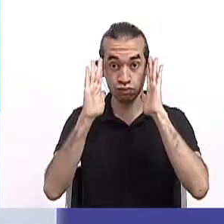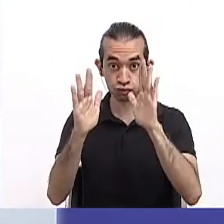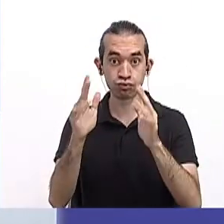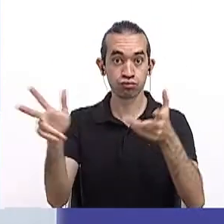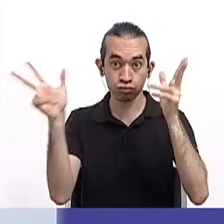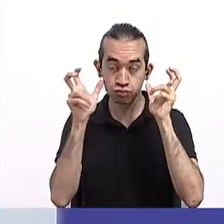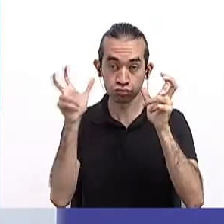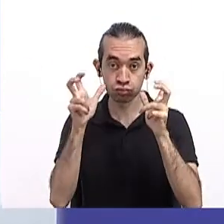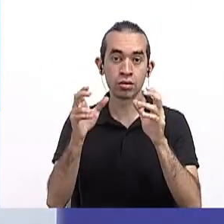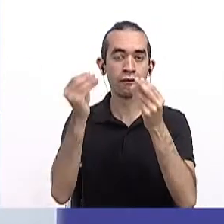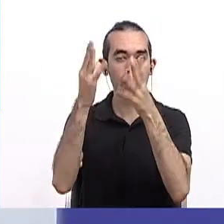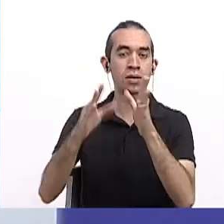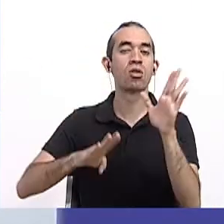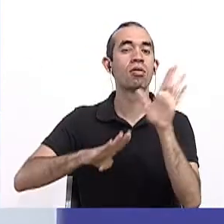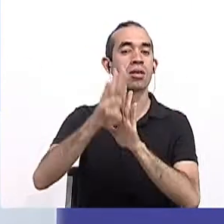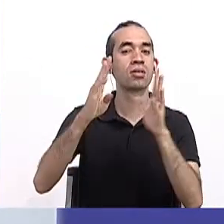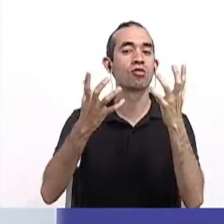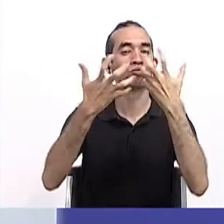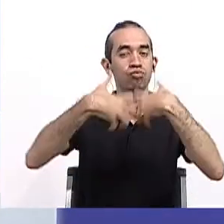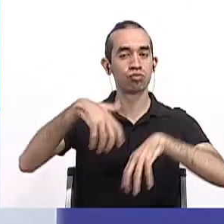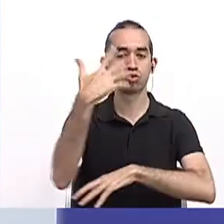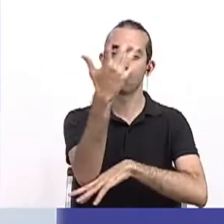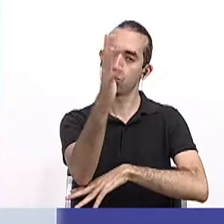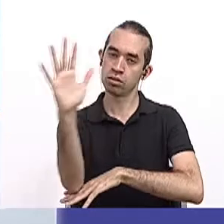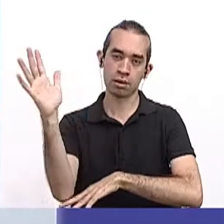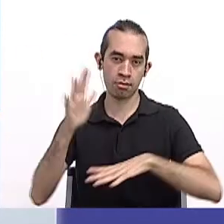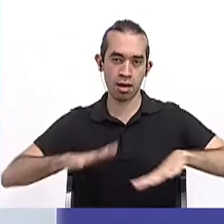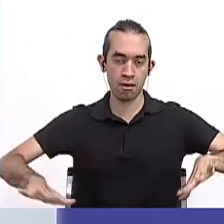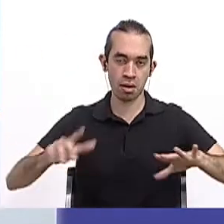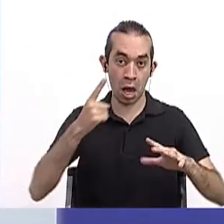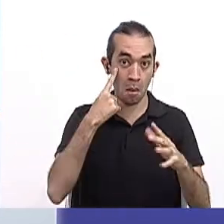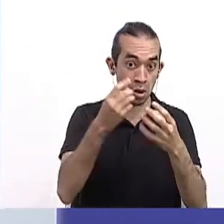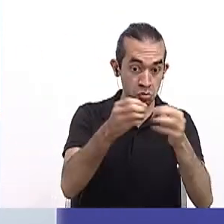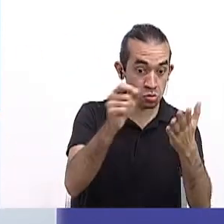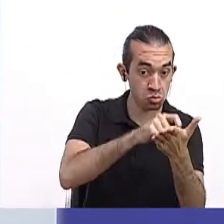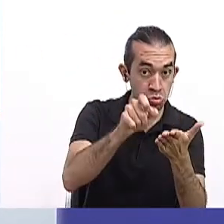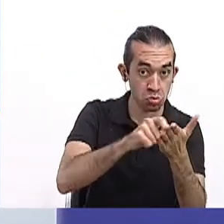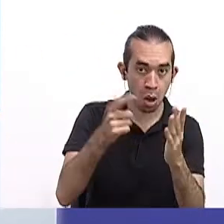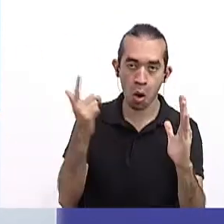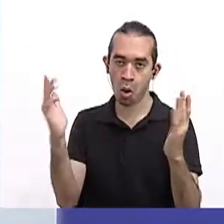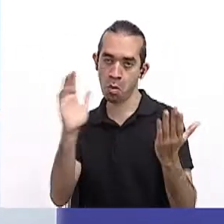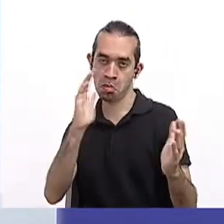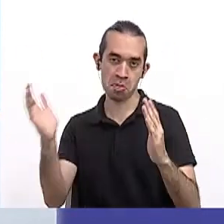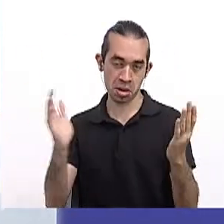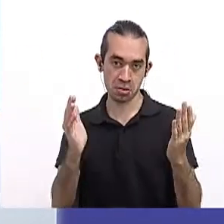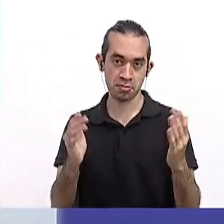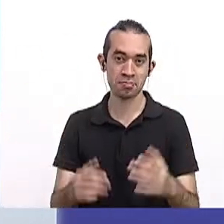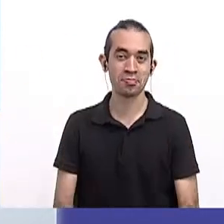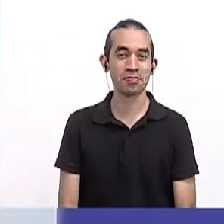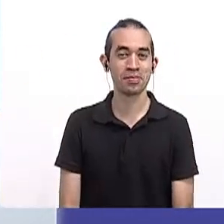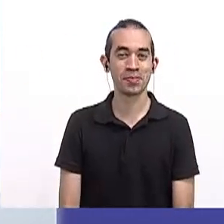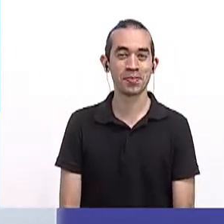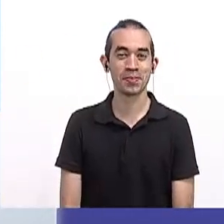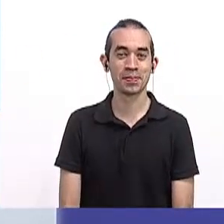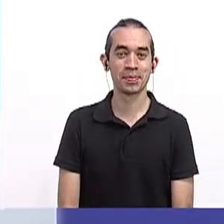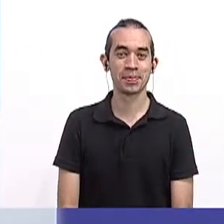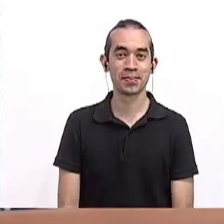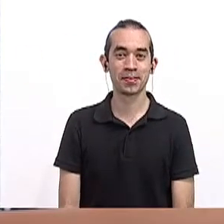el desarrollo sostenible. Compárenlo con lo que ustedes anotaron ahí en sus cuadernos en este momento.